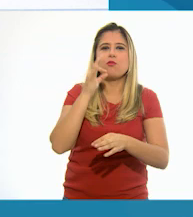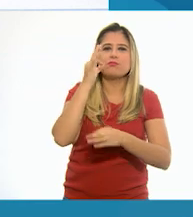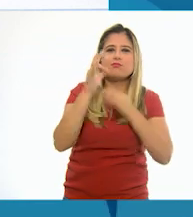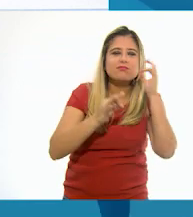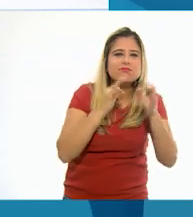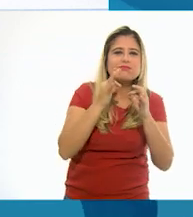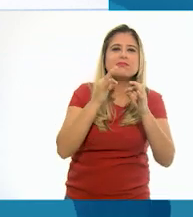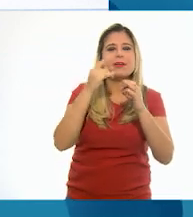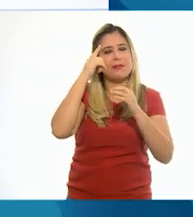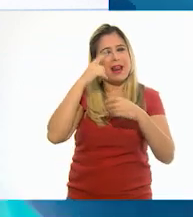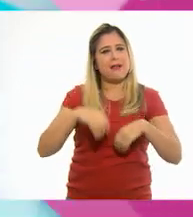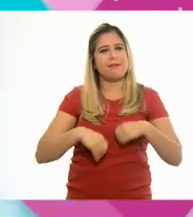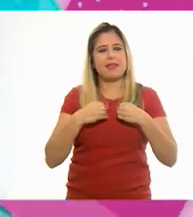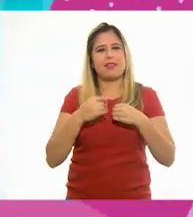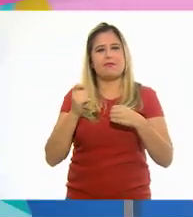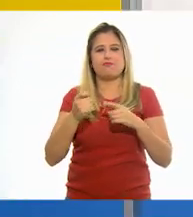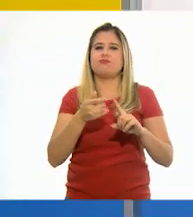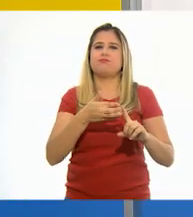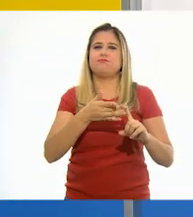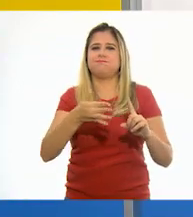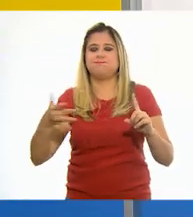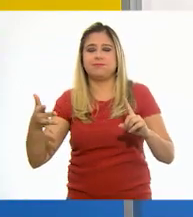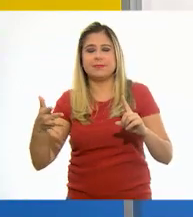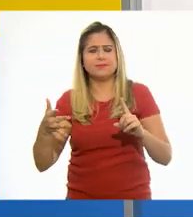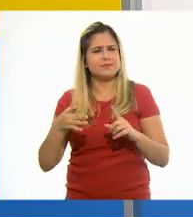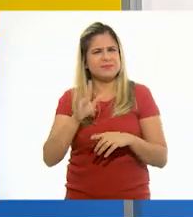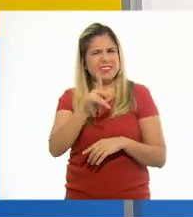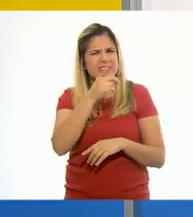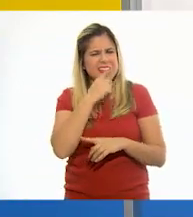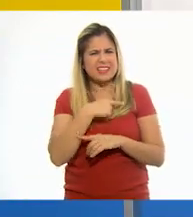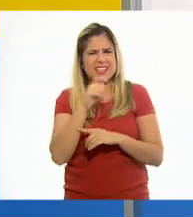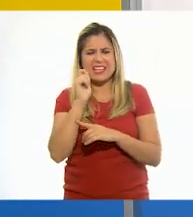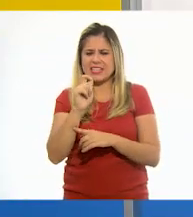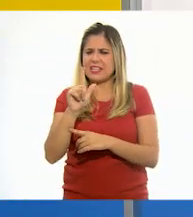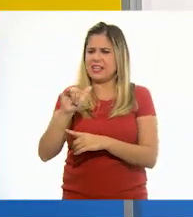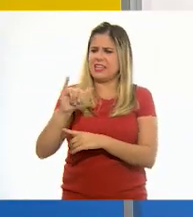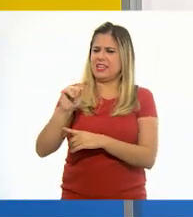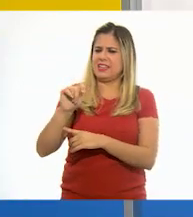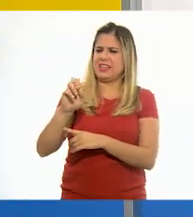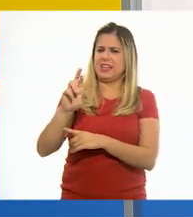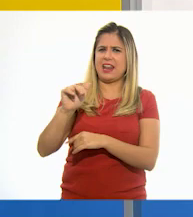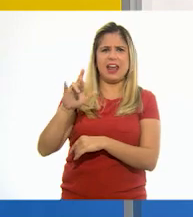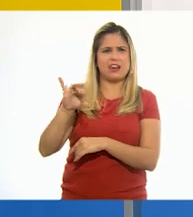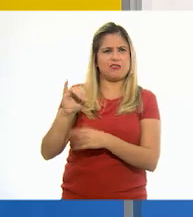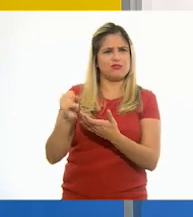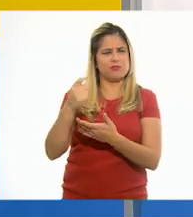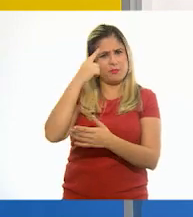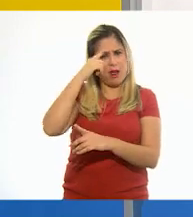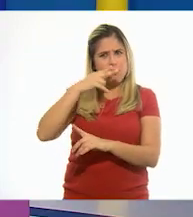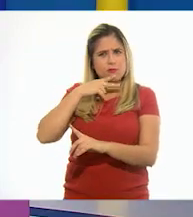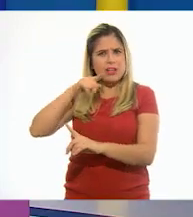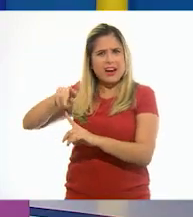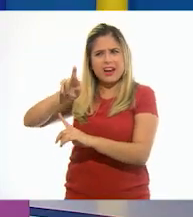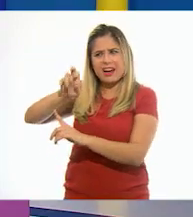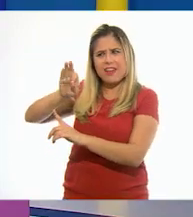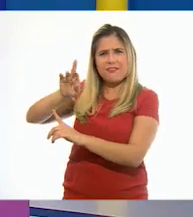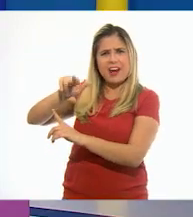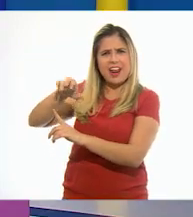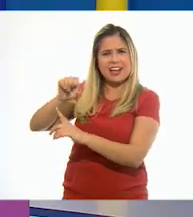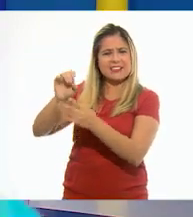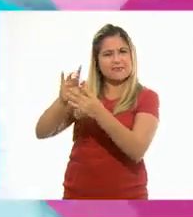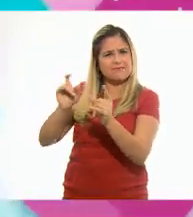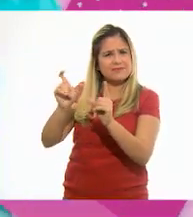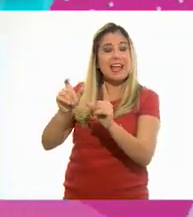sobre la vida cotidiana. ¿Y quién me puede decir los recursos literarios que se emplean en los refranes? Bueno, pues